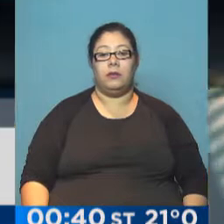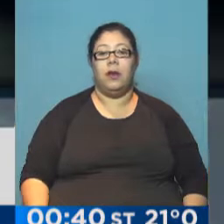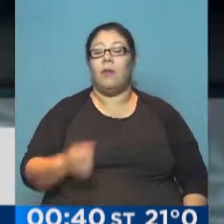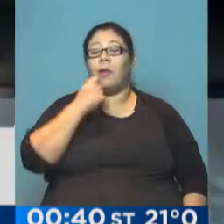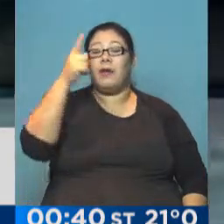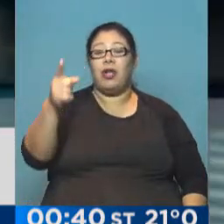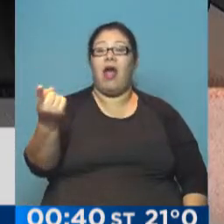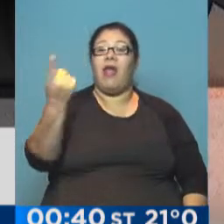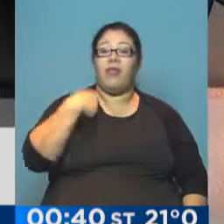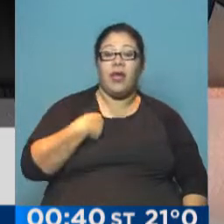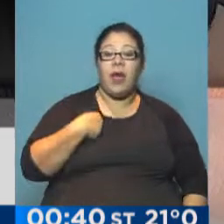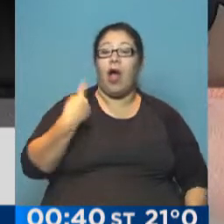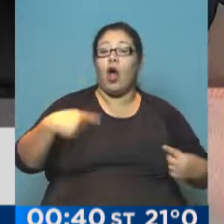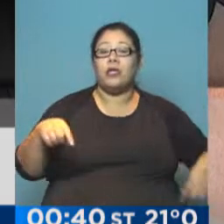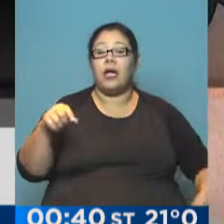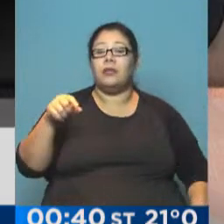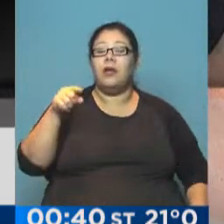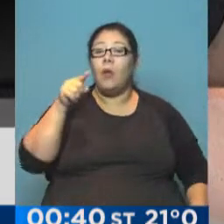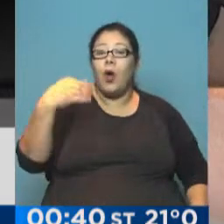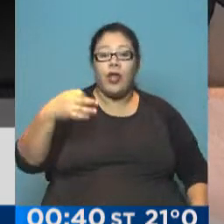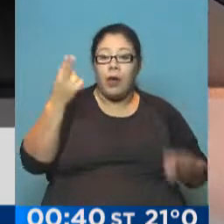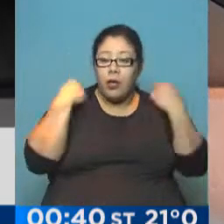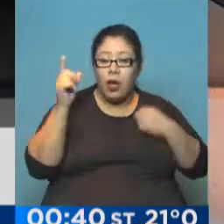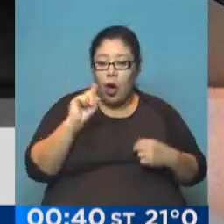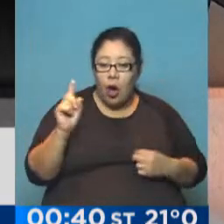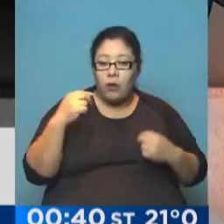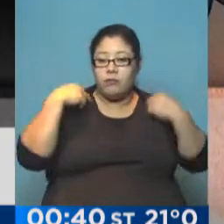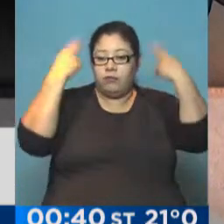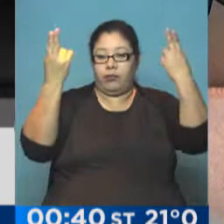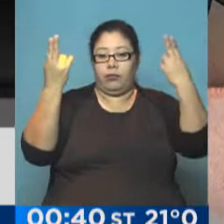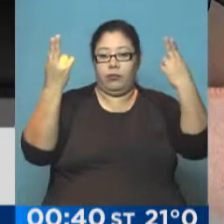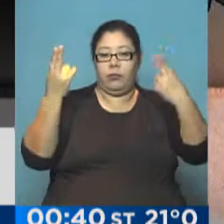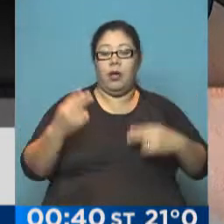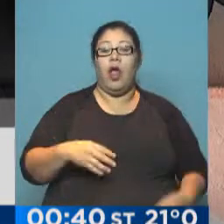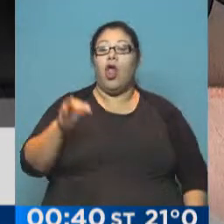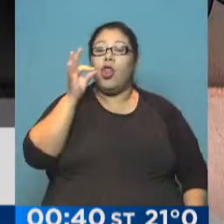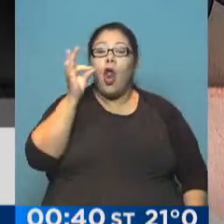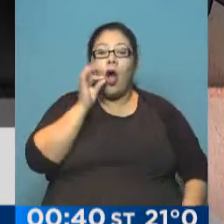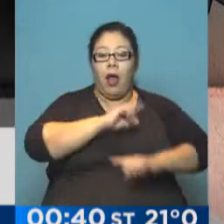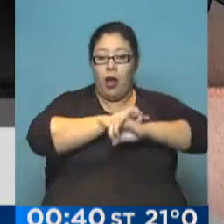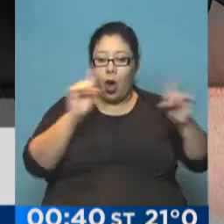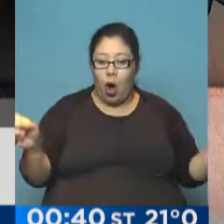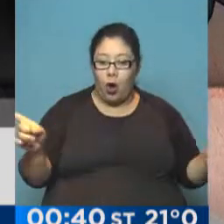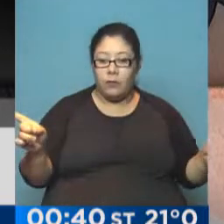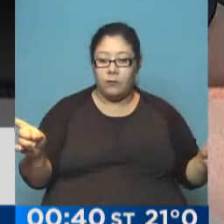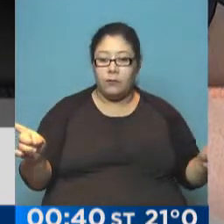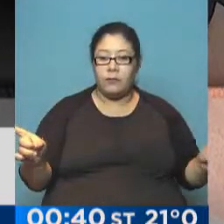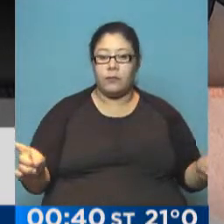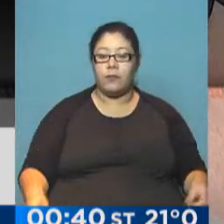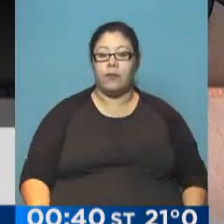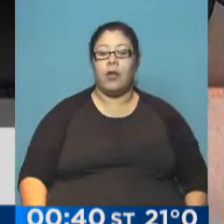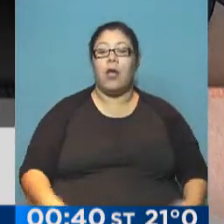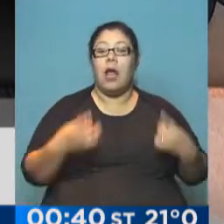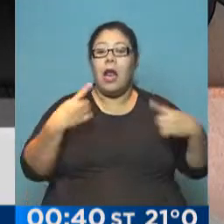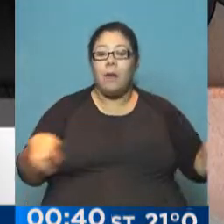you not what to do. Don't smoke cigarettes, don't do hard drugs, and believe in yourself and